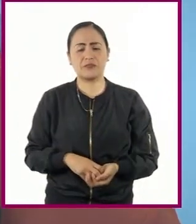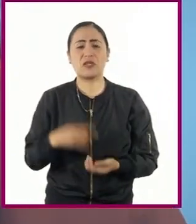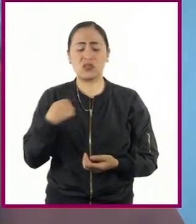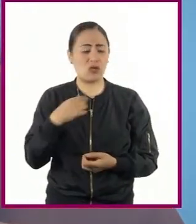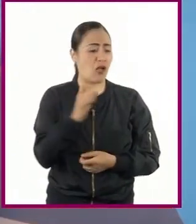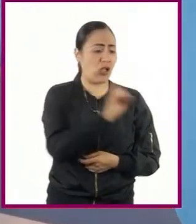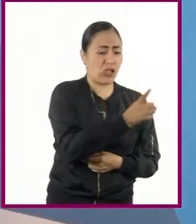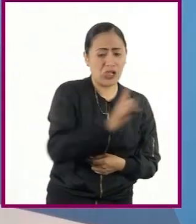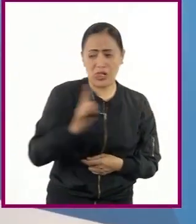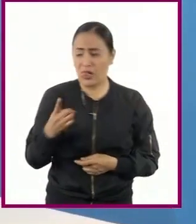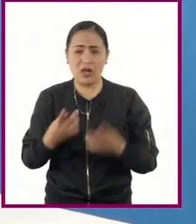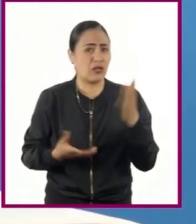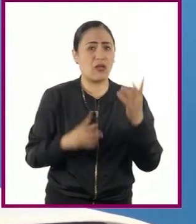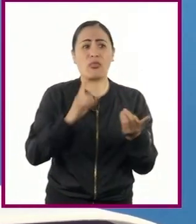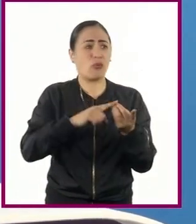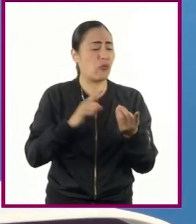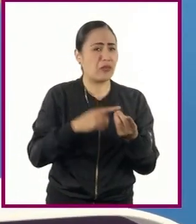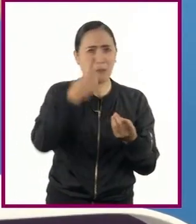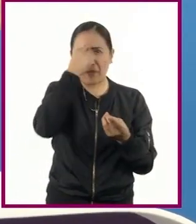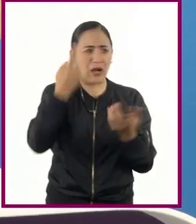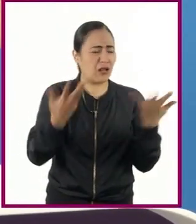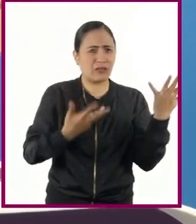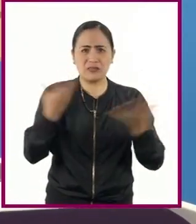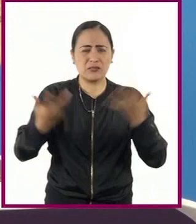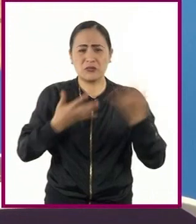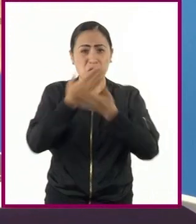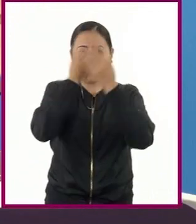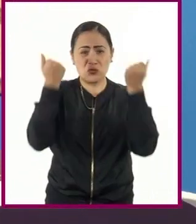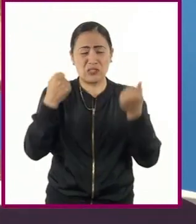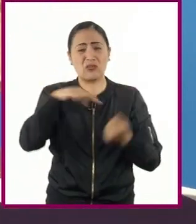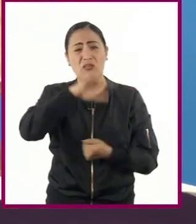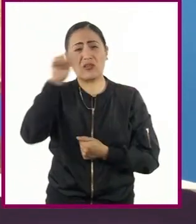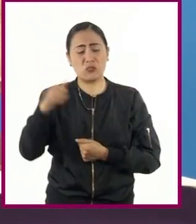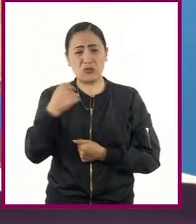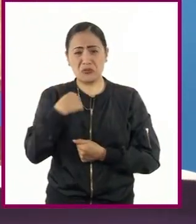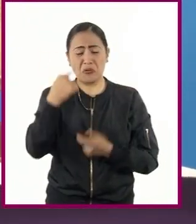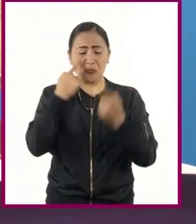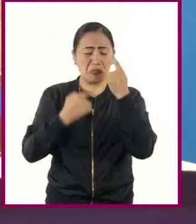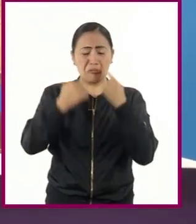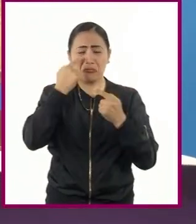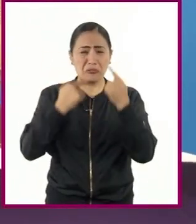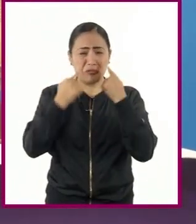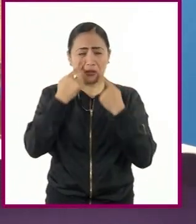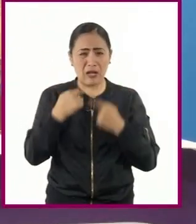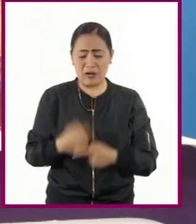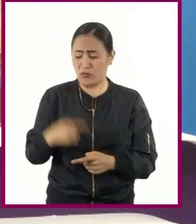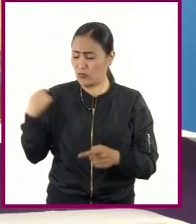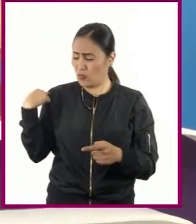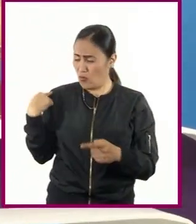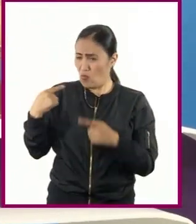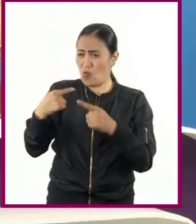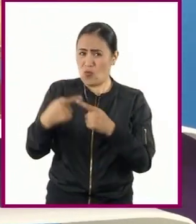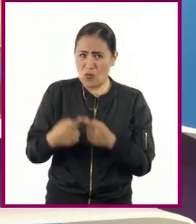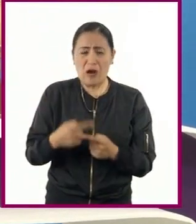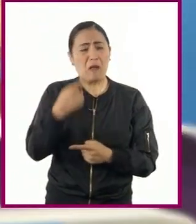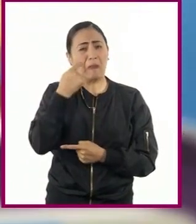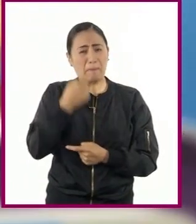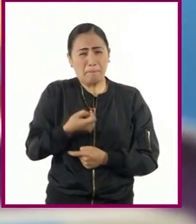correr. No sé hacia dónde ni para qué. Entonces lloré. Por primera vez desde que estaba en el frente